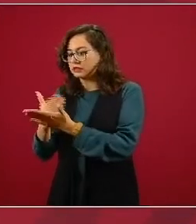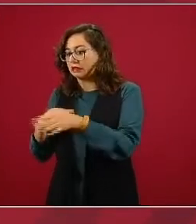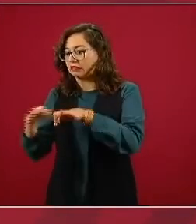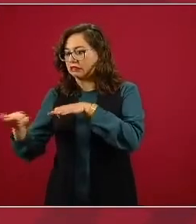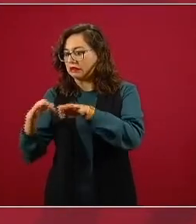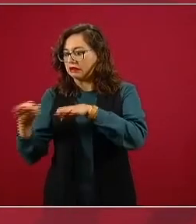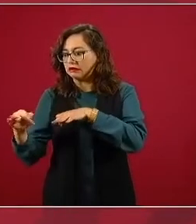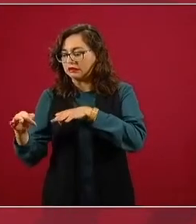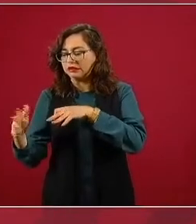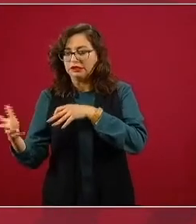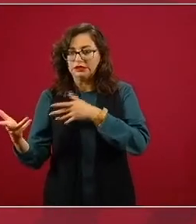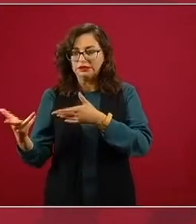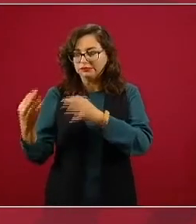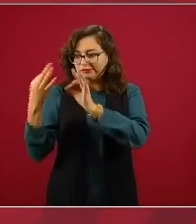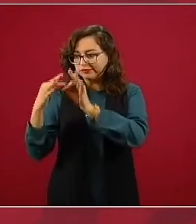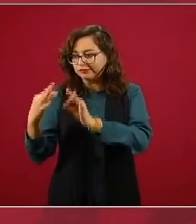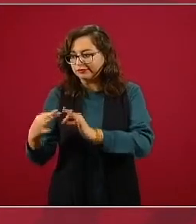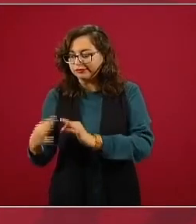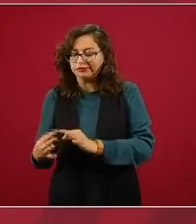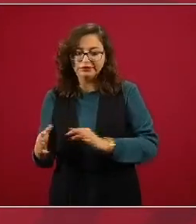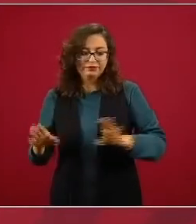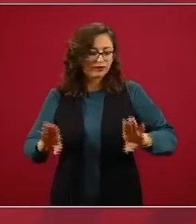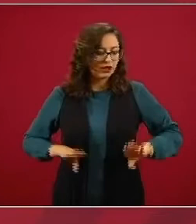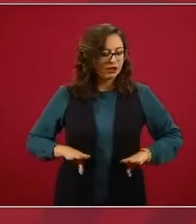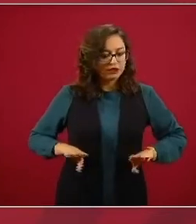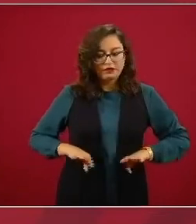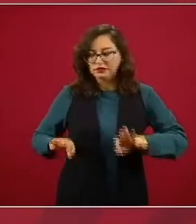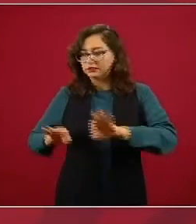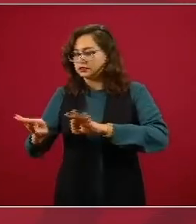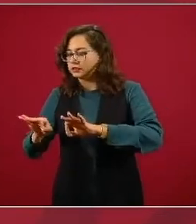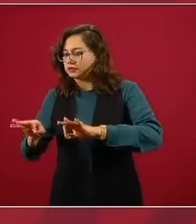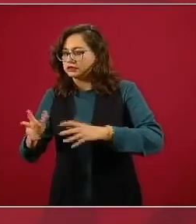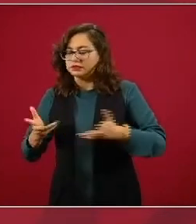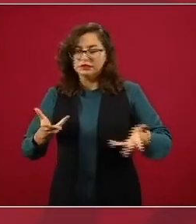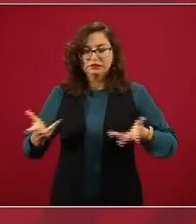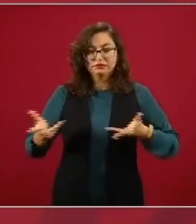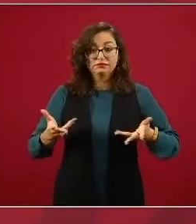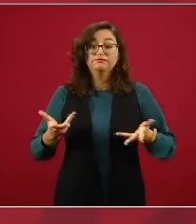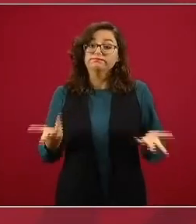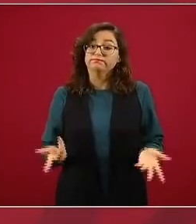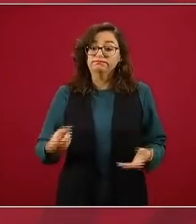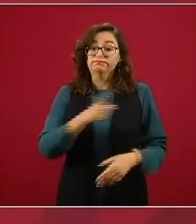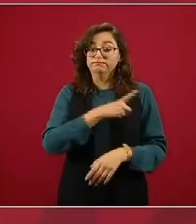Sí, pues hay que actuar con principios,